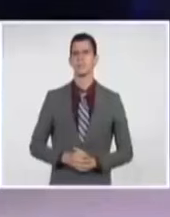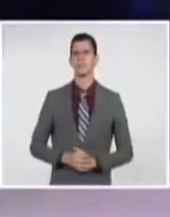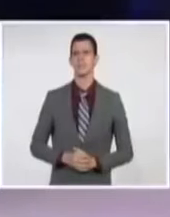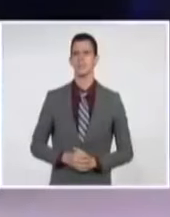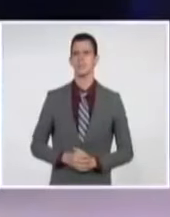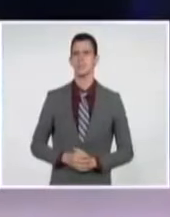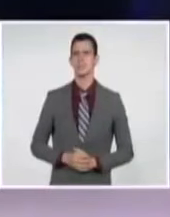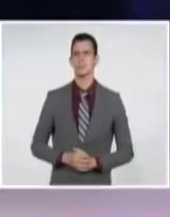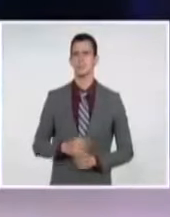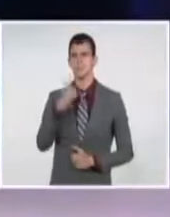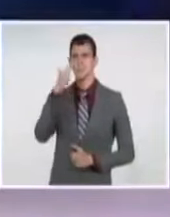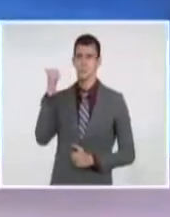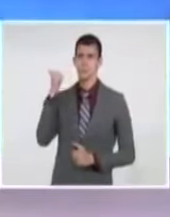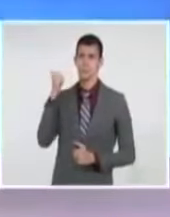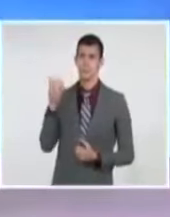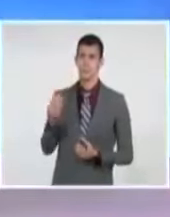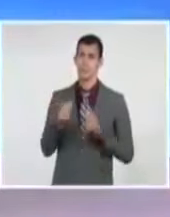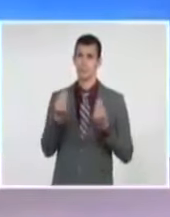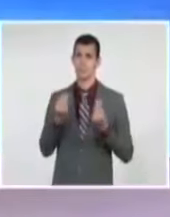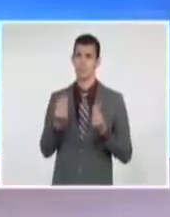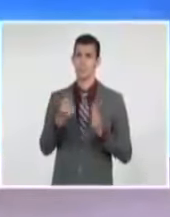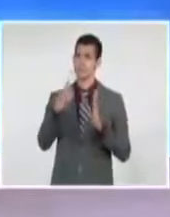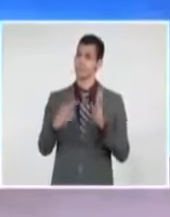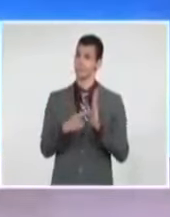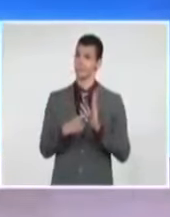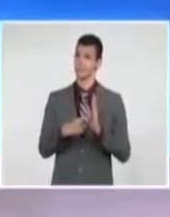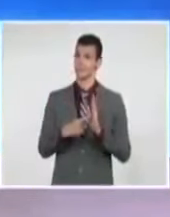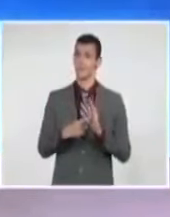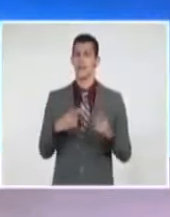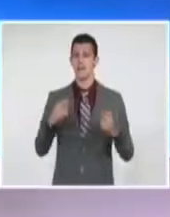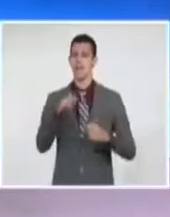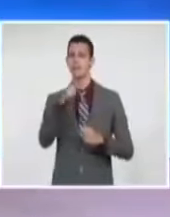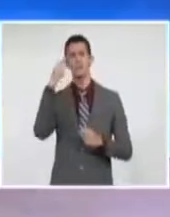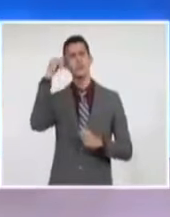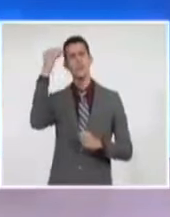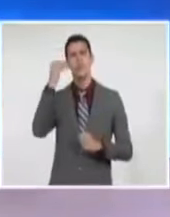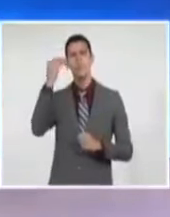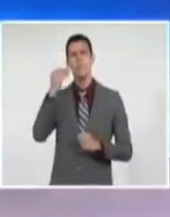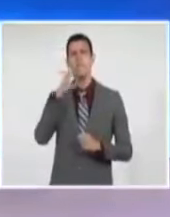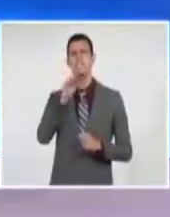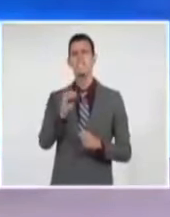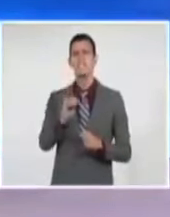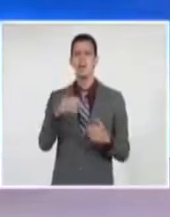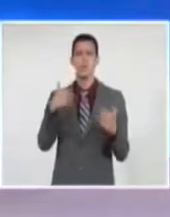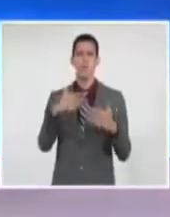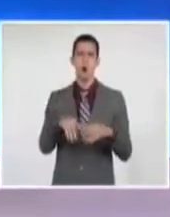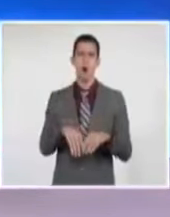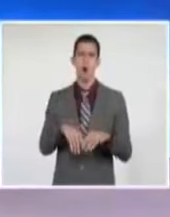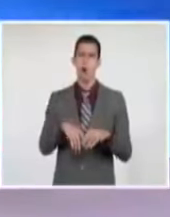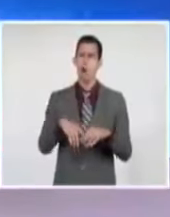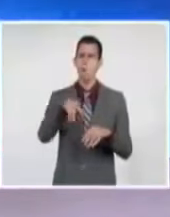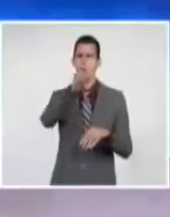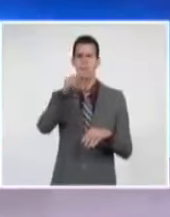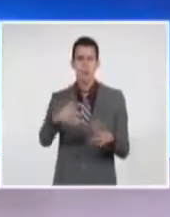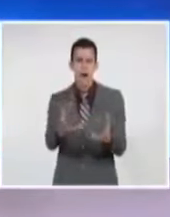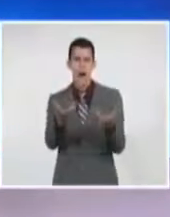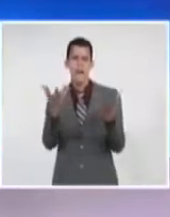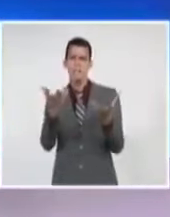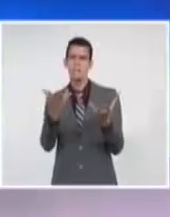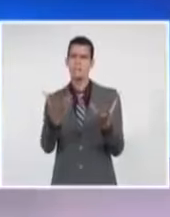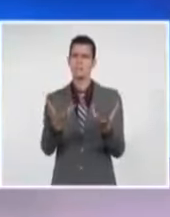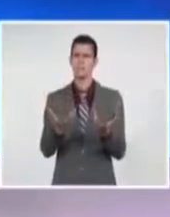que se debe aprender a contar en lugar de decenas y decenas de cubanos apenas unas diez personas